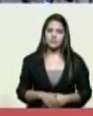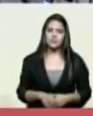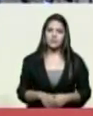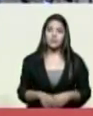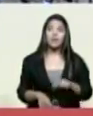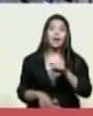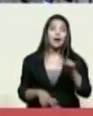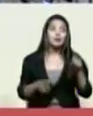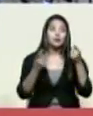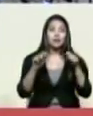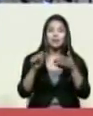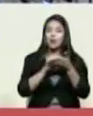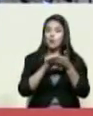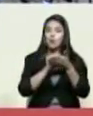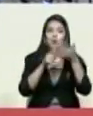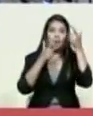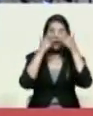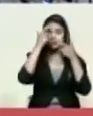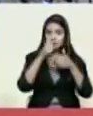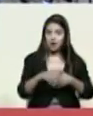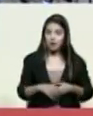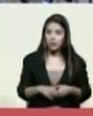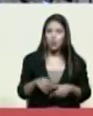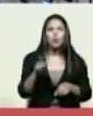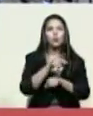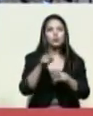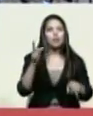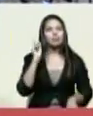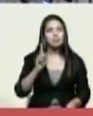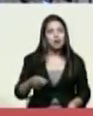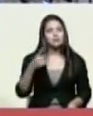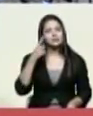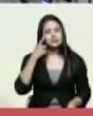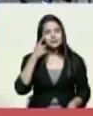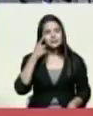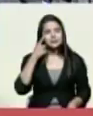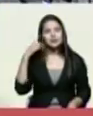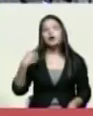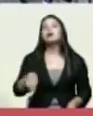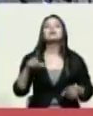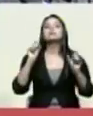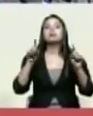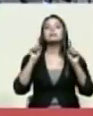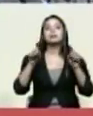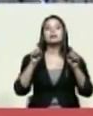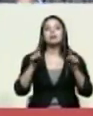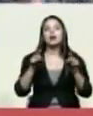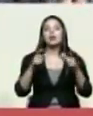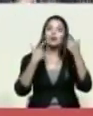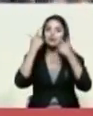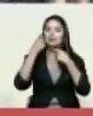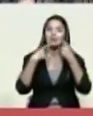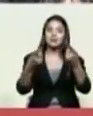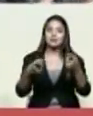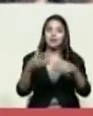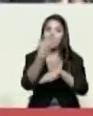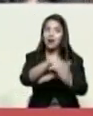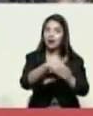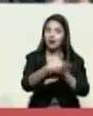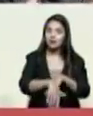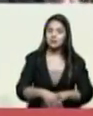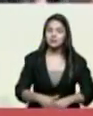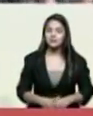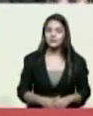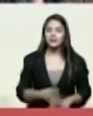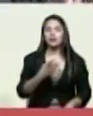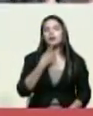Ellos intentan borrarnos a Hugo Chávez. Ustedes tienen que ser predicadores de la palabra de Hugo Chávez en la calle. Y les voy a decir